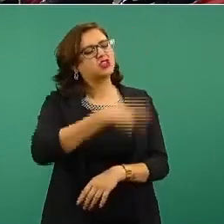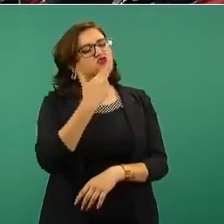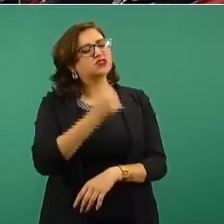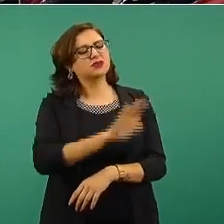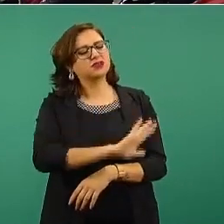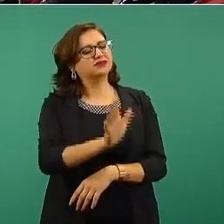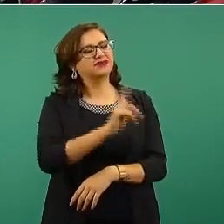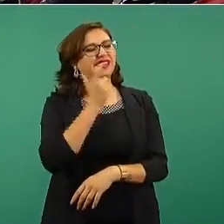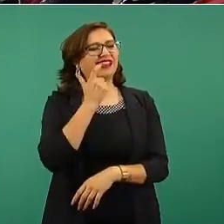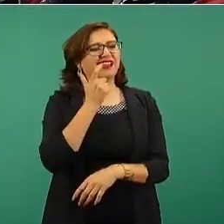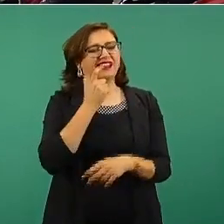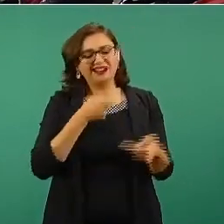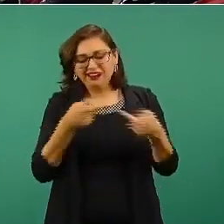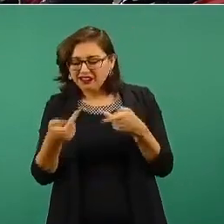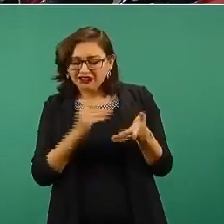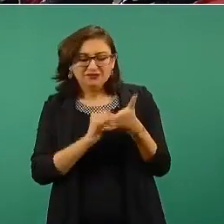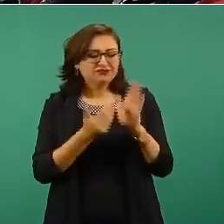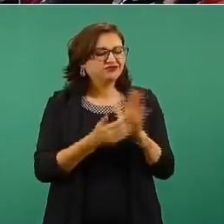funcionar.